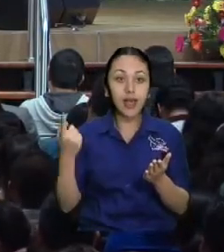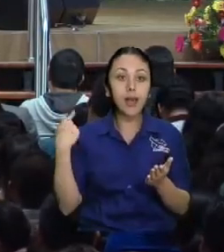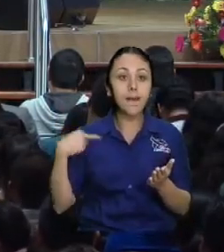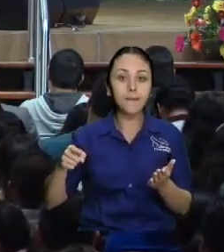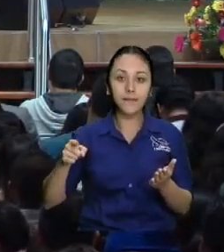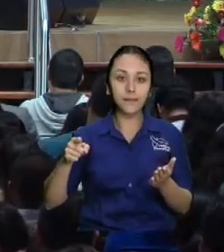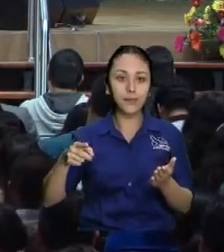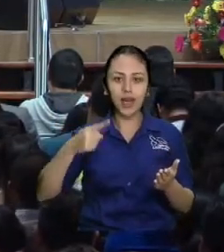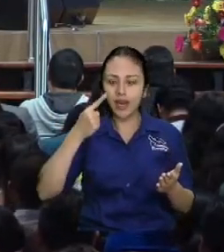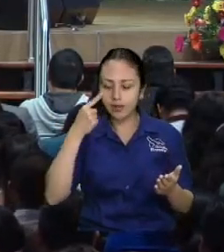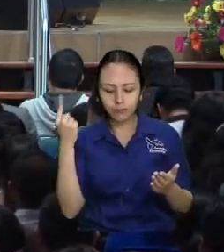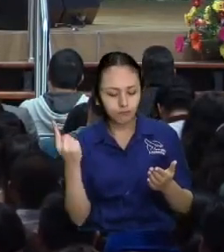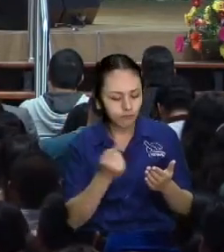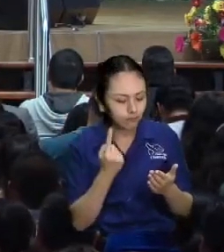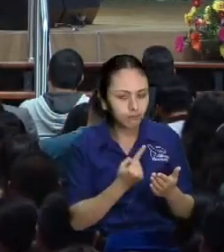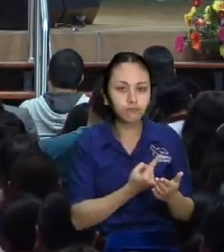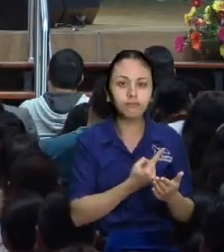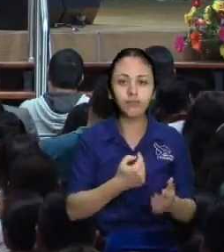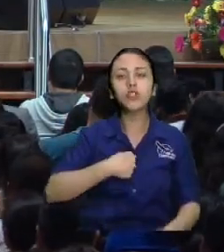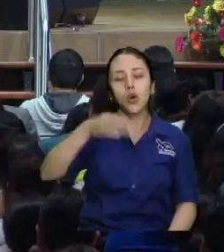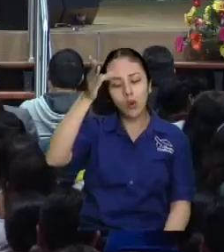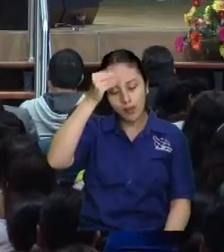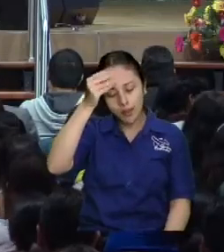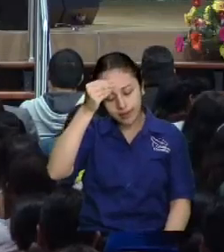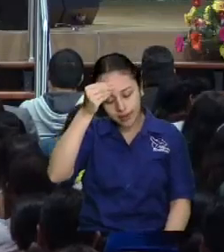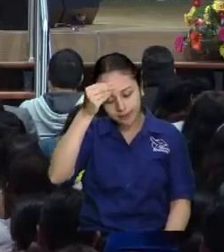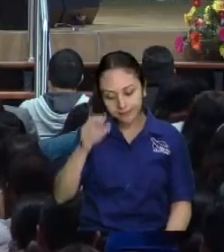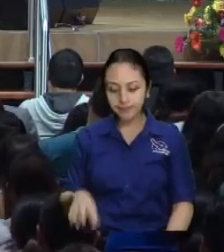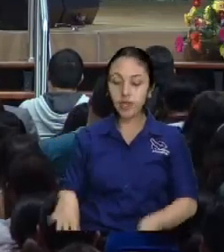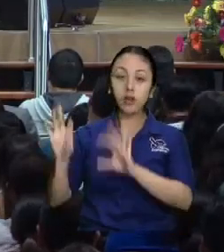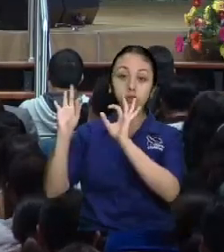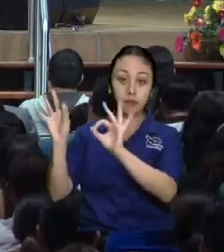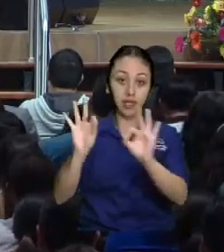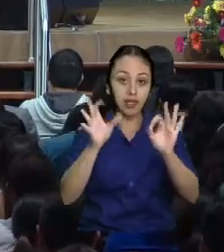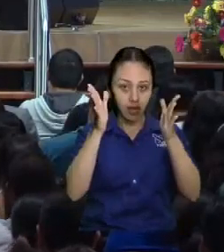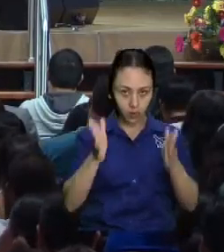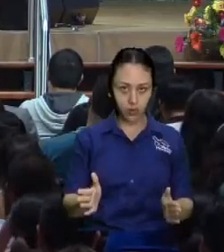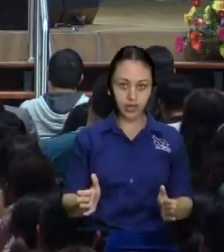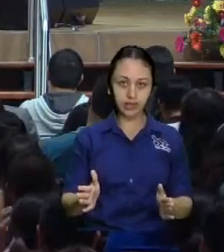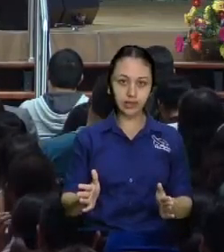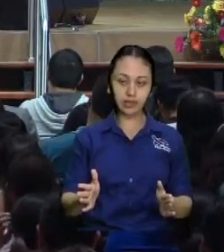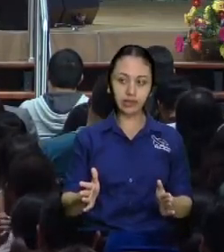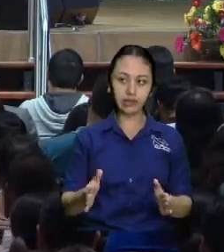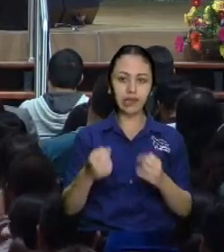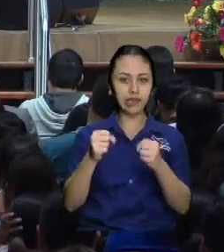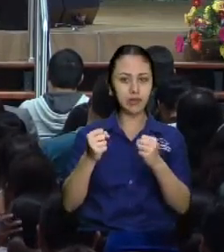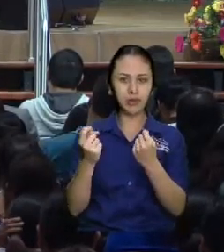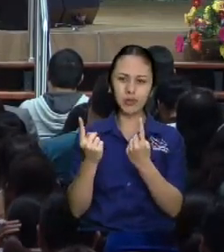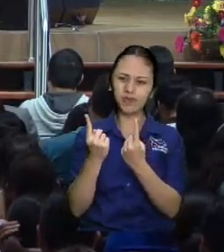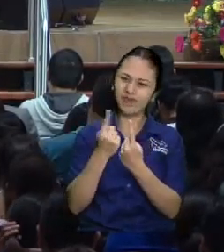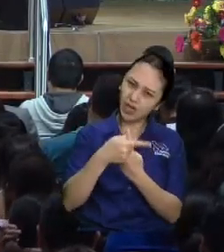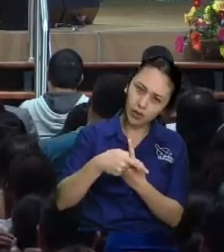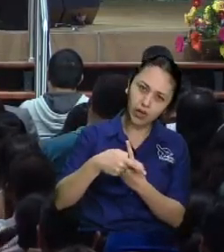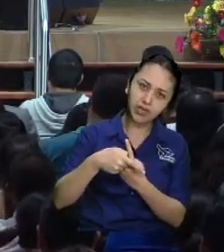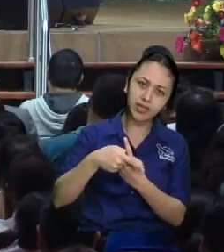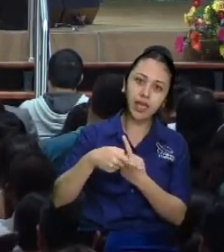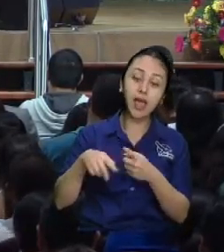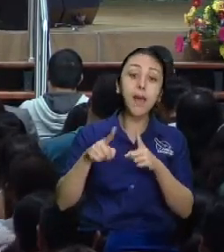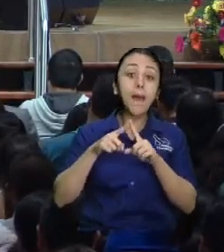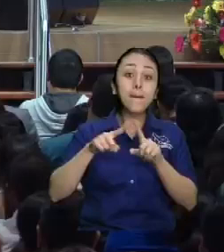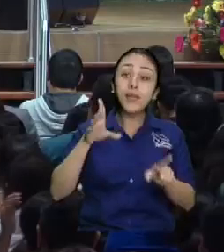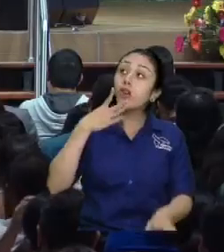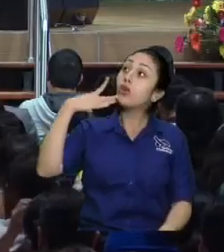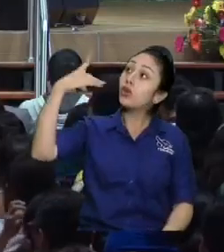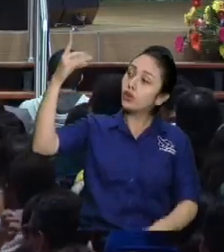Aprendí eso, que los predicadores, nosotros, cometemos un montón de errores. Pero con el paso del tiempo el Señor nos va ayudando y ya